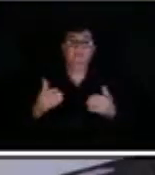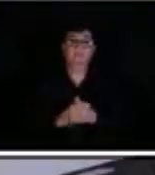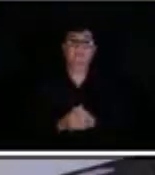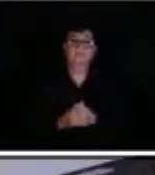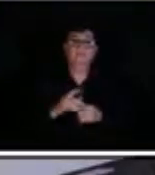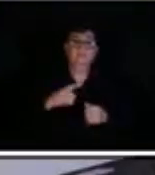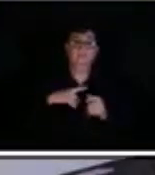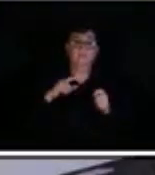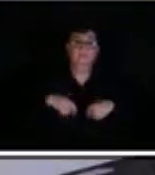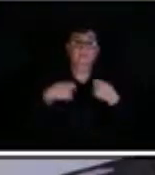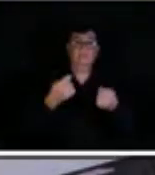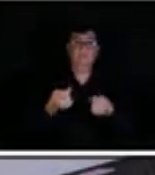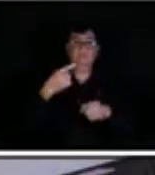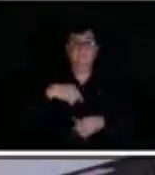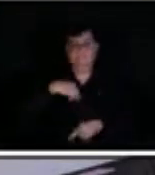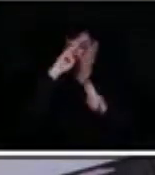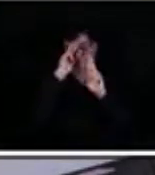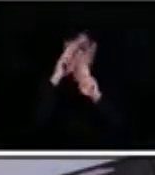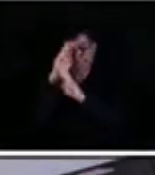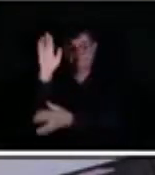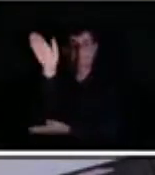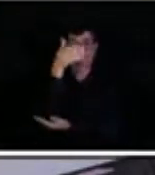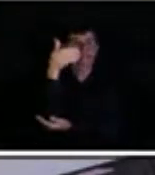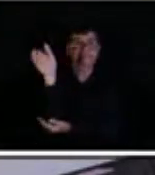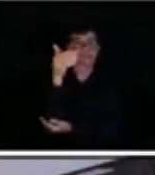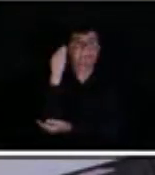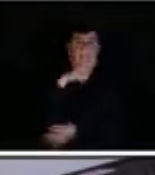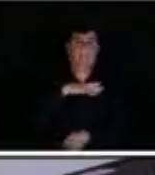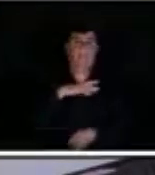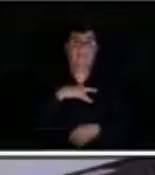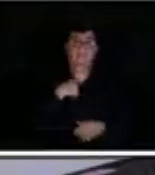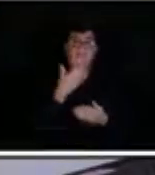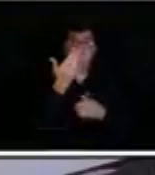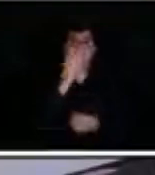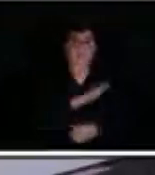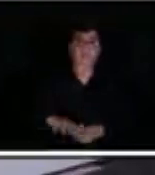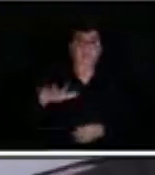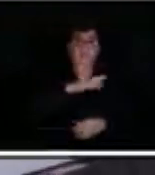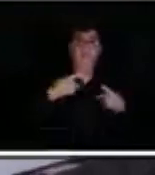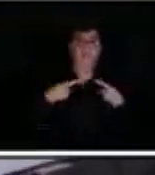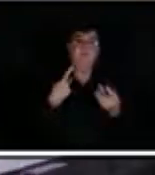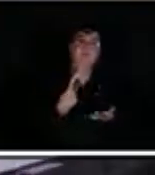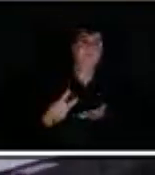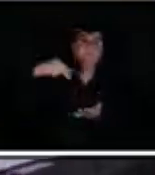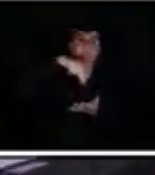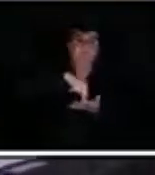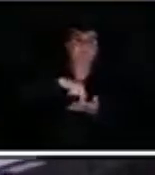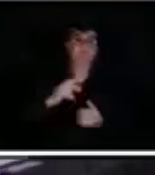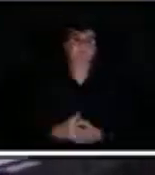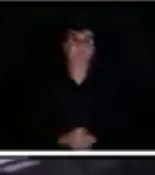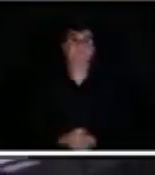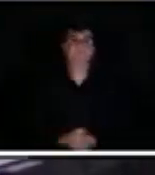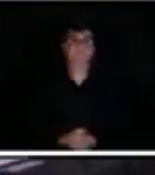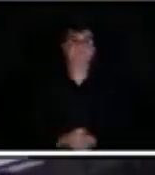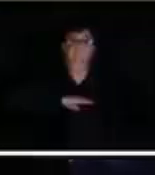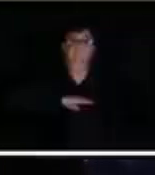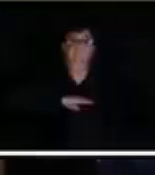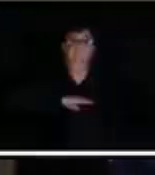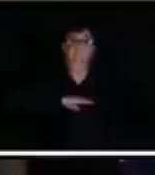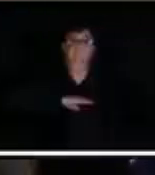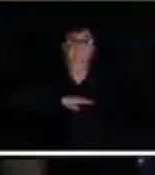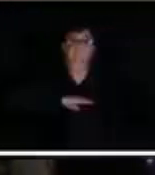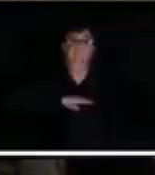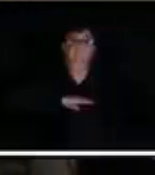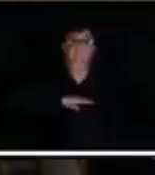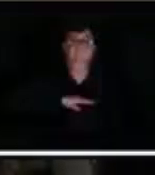Ante el Pleno de la Comunidad Universitaria, la gobernadora de Guerrero, Evelyn Salgado Pineda, refrendó su apoyo total y respaldo absoluto para